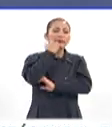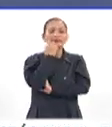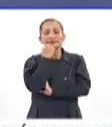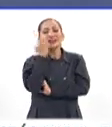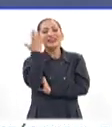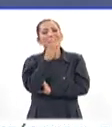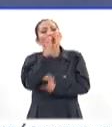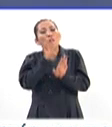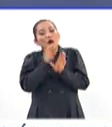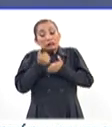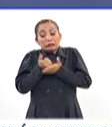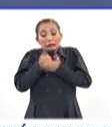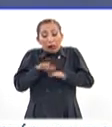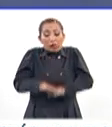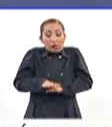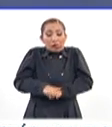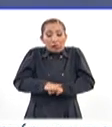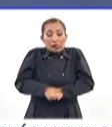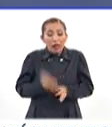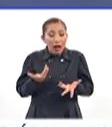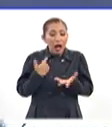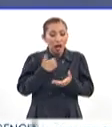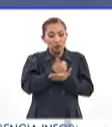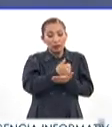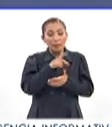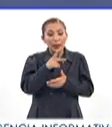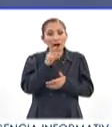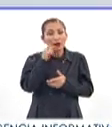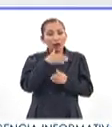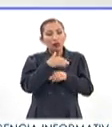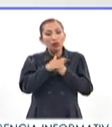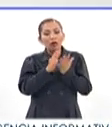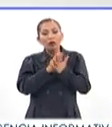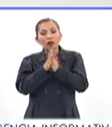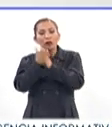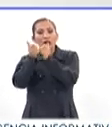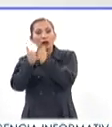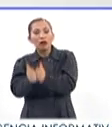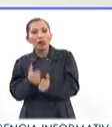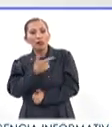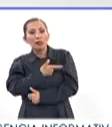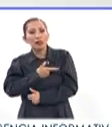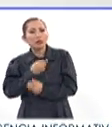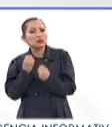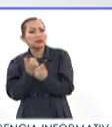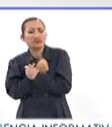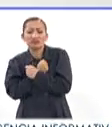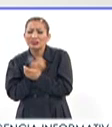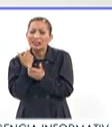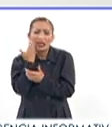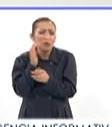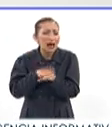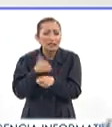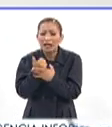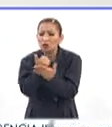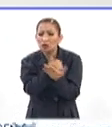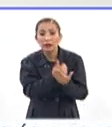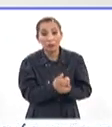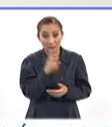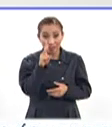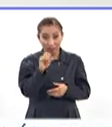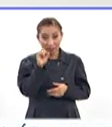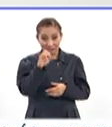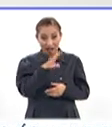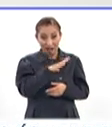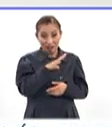voy a saber voy a ayudar a otro, pero al final del día se quedan porque es demasiado el amor por ayudar a alguien más. O sea, sí, la